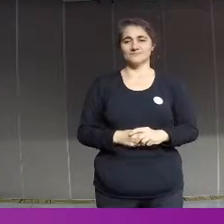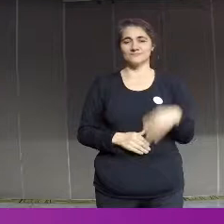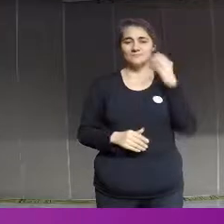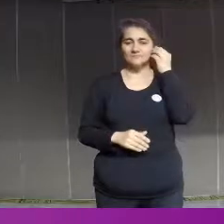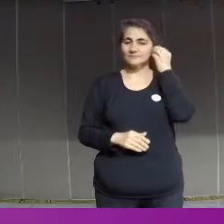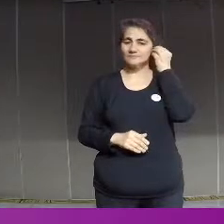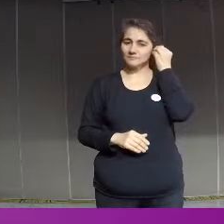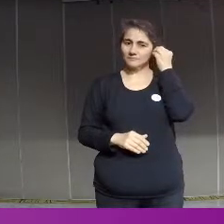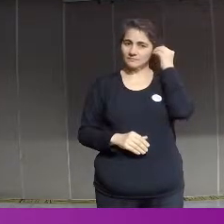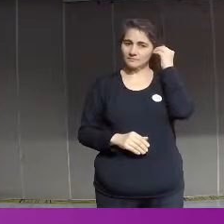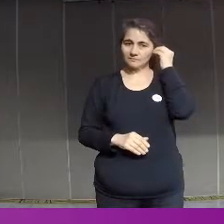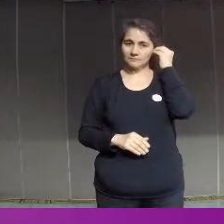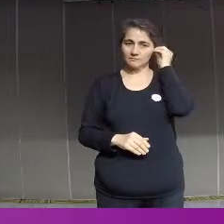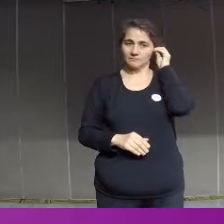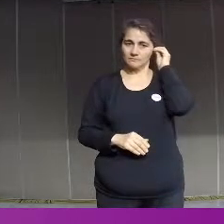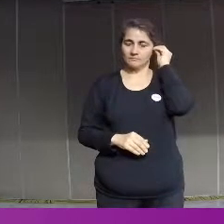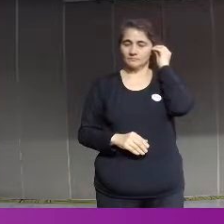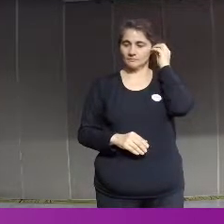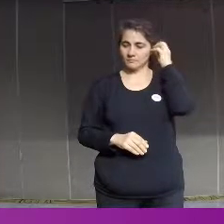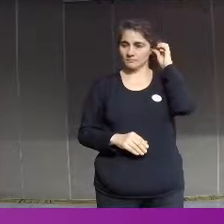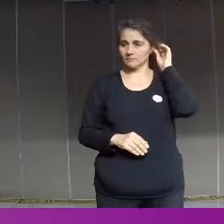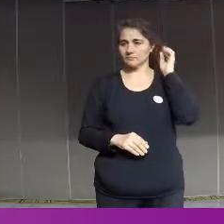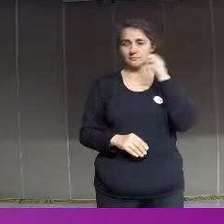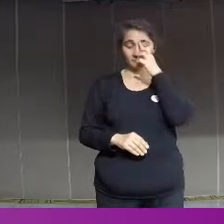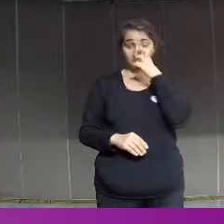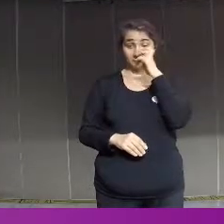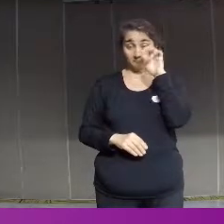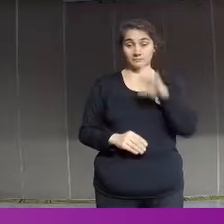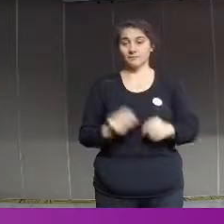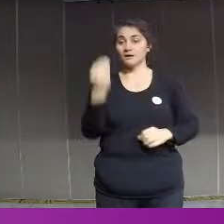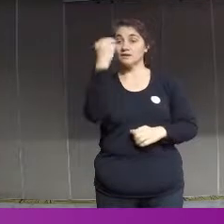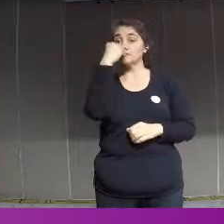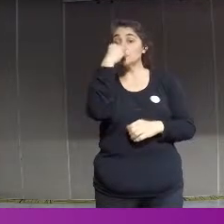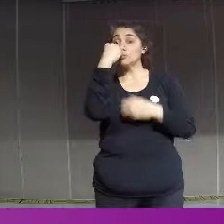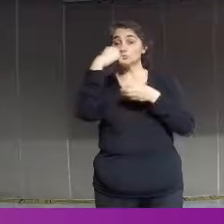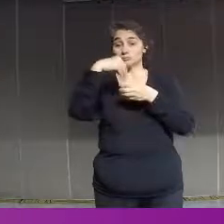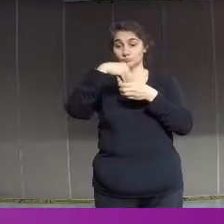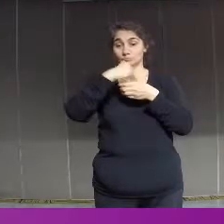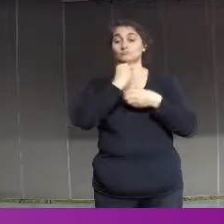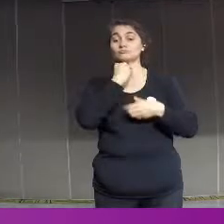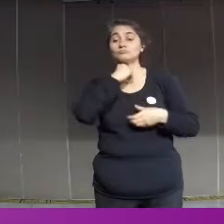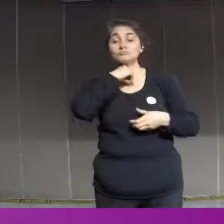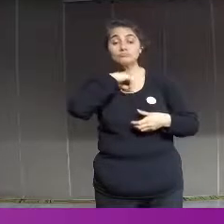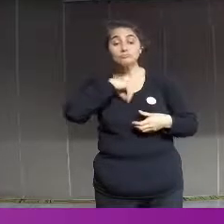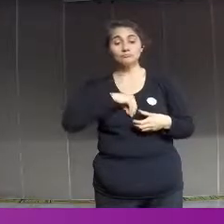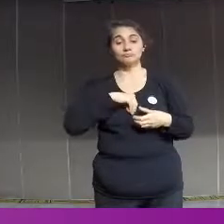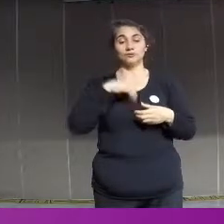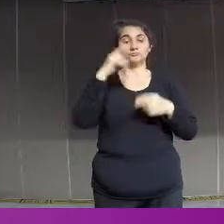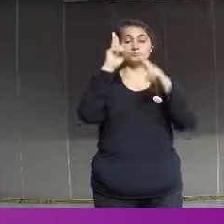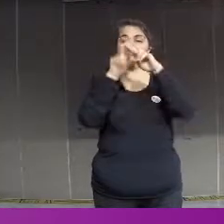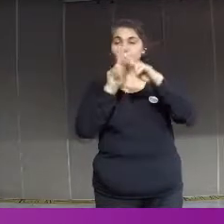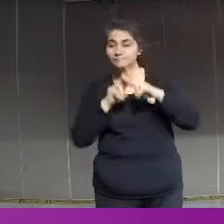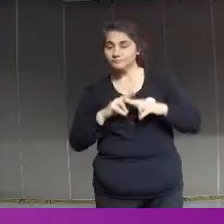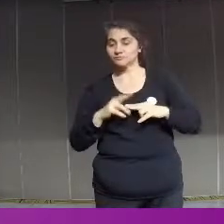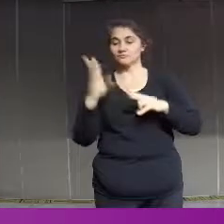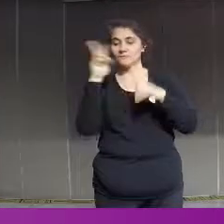hasta que el paciente hace una neumonía importante. Importante, o no, o a veces son pulmones que están tan dañados, los pacientes no